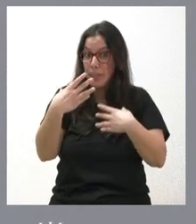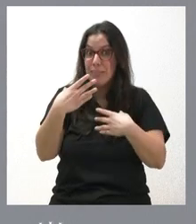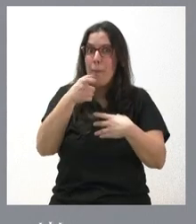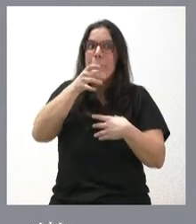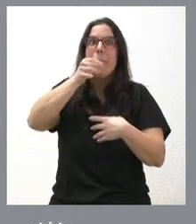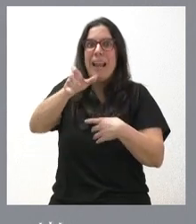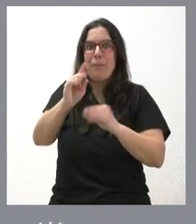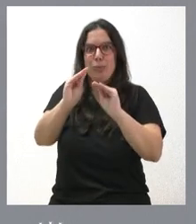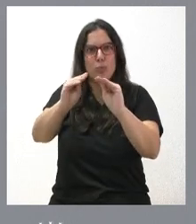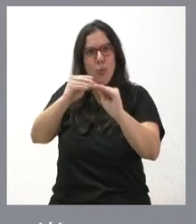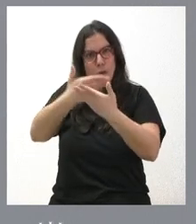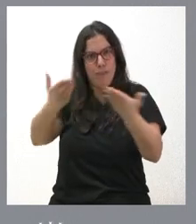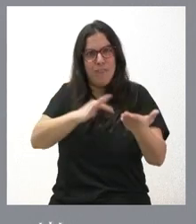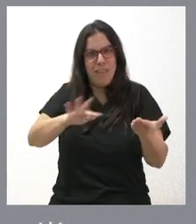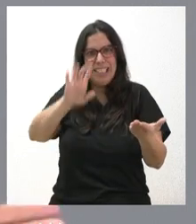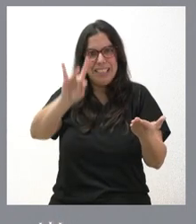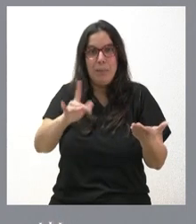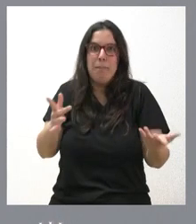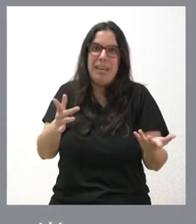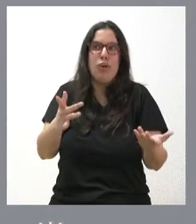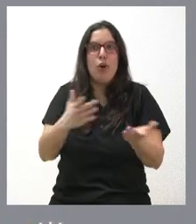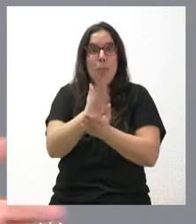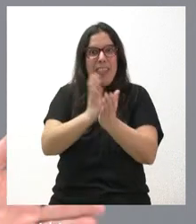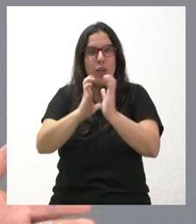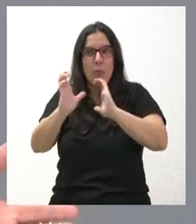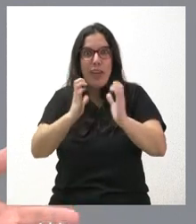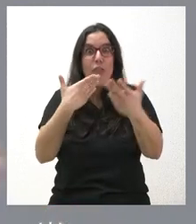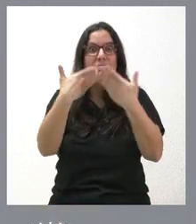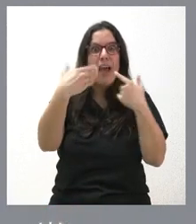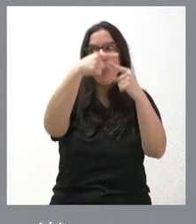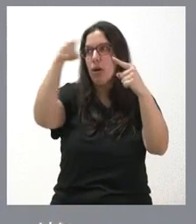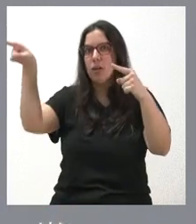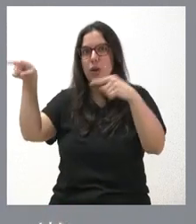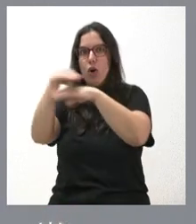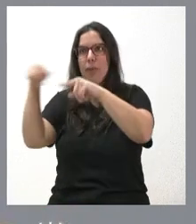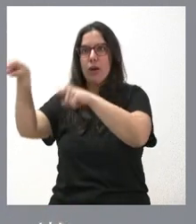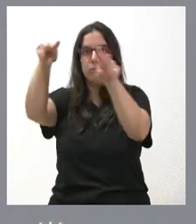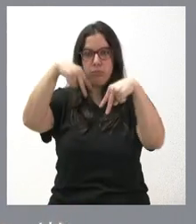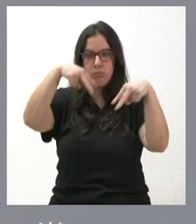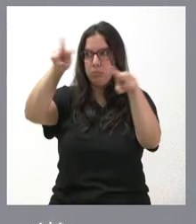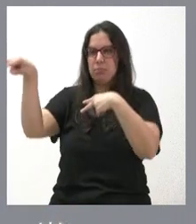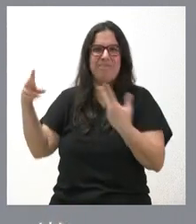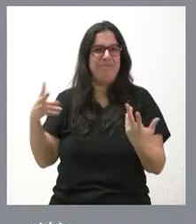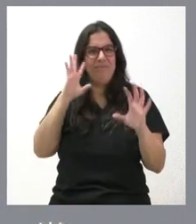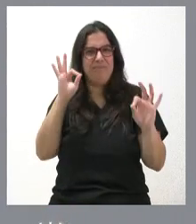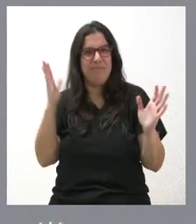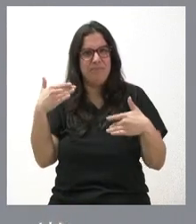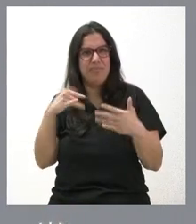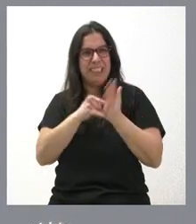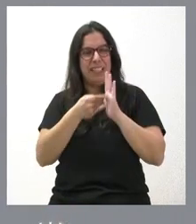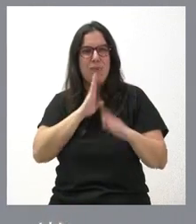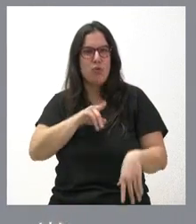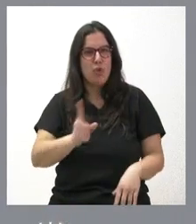comprenderá que sea a través de los medios de comunicación el diálogo entre el gobierno de España y las comunidades autónomas no es el mecanismo más